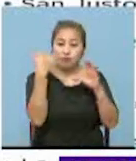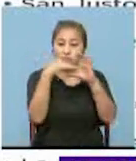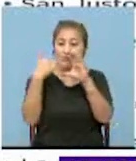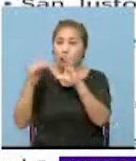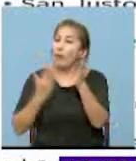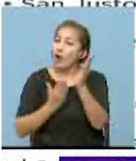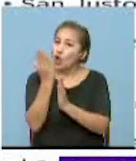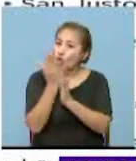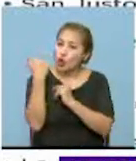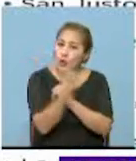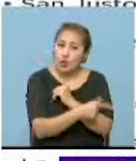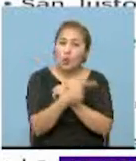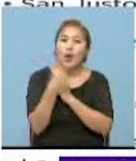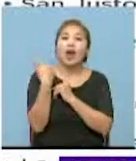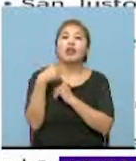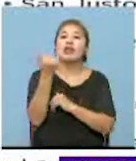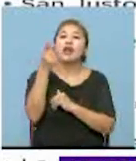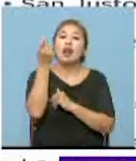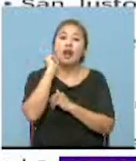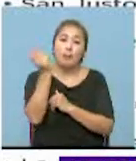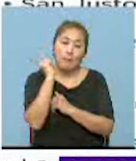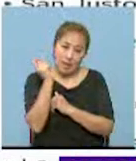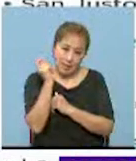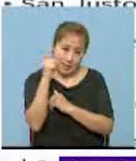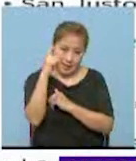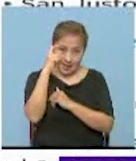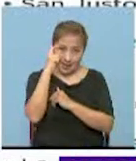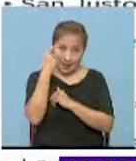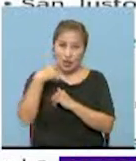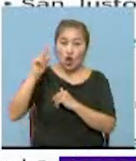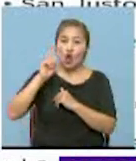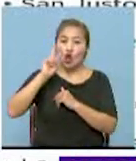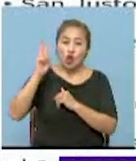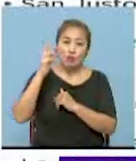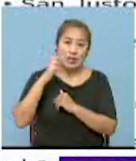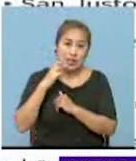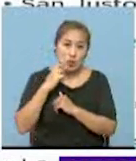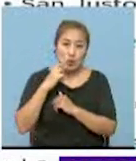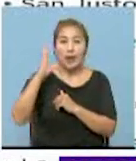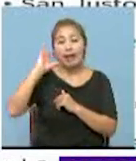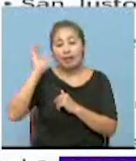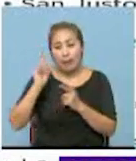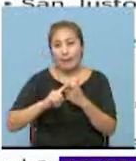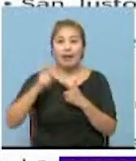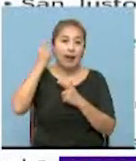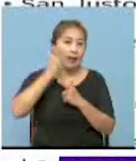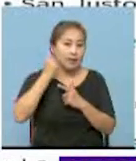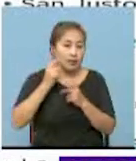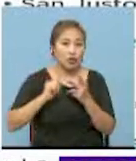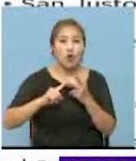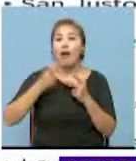va a continuar también en el mes de enero del próximo año con Catamarca, La